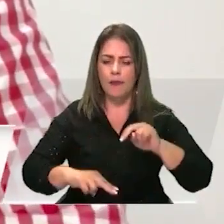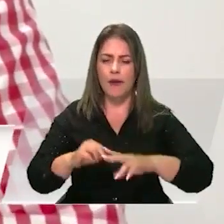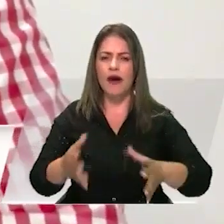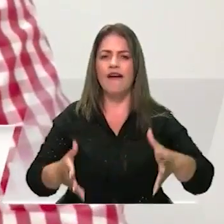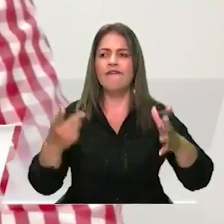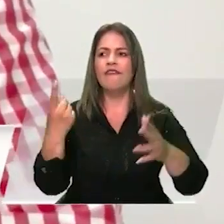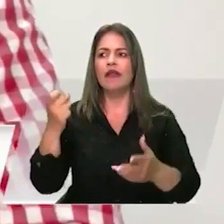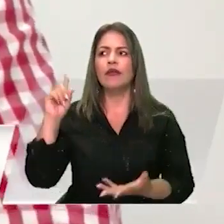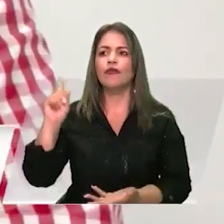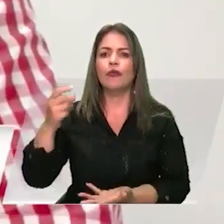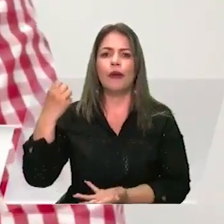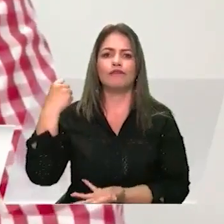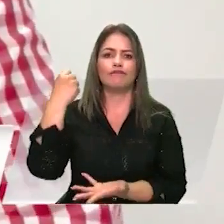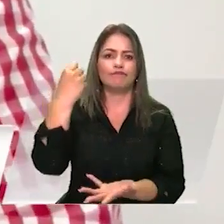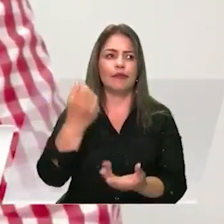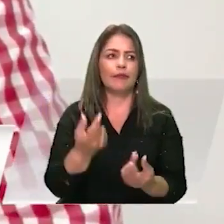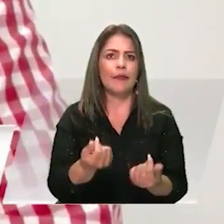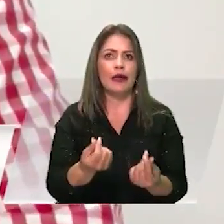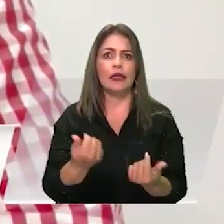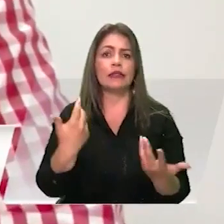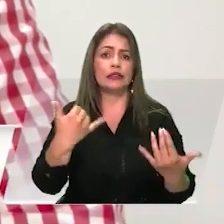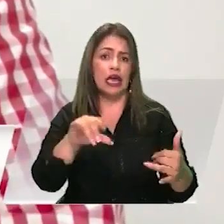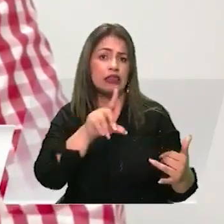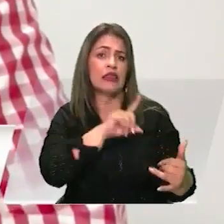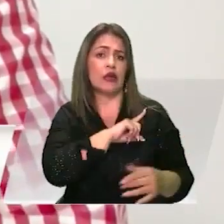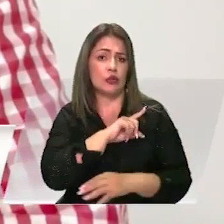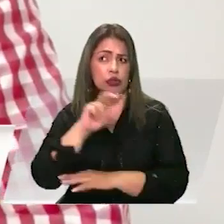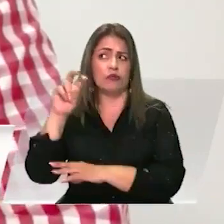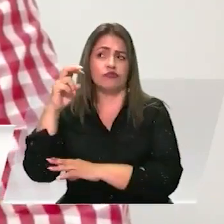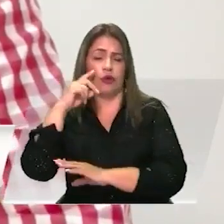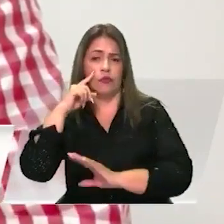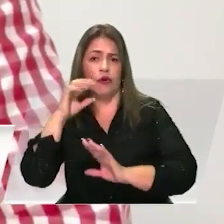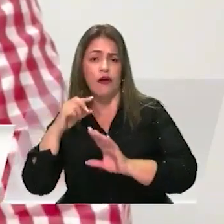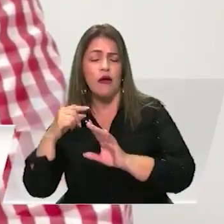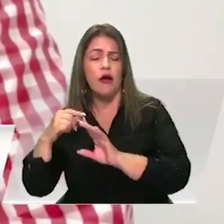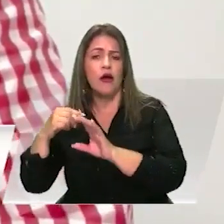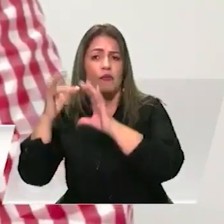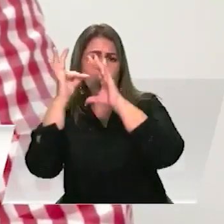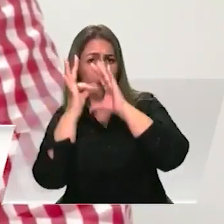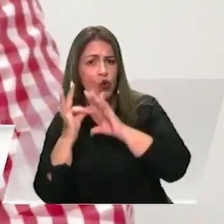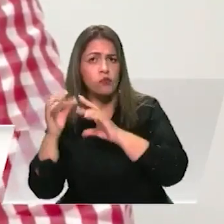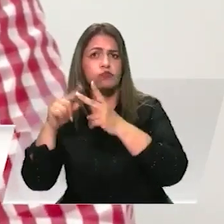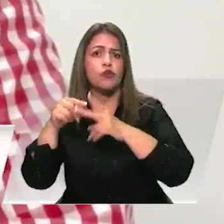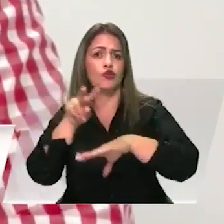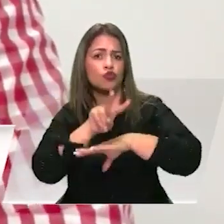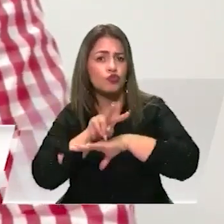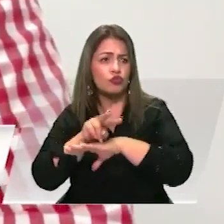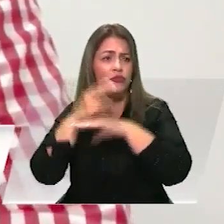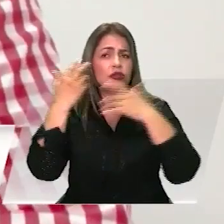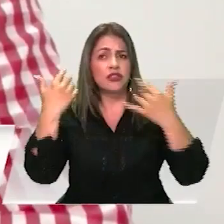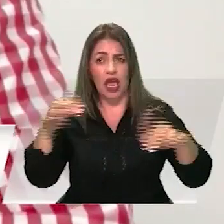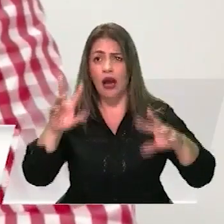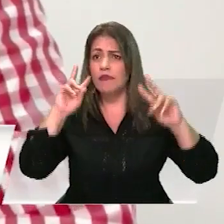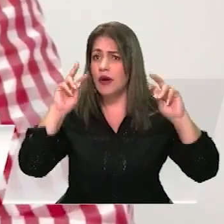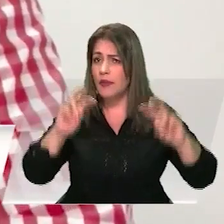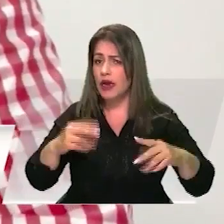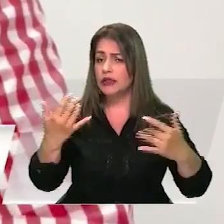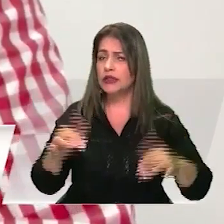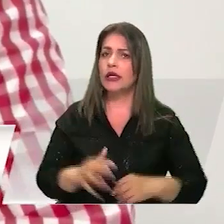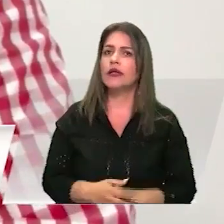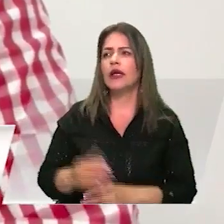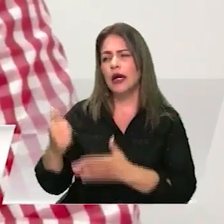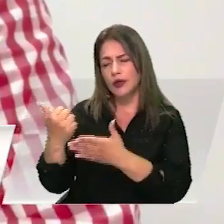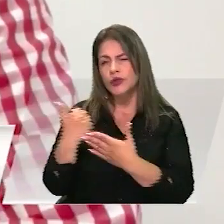este dinero. Todo está denunciado ante la Procuraduría, Fiscalía y Contraloría. Esperemos que ellos nos